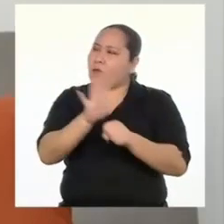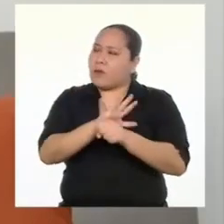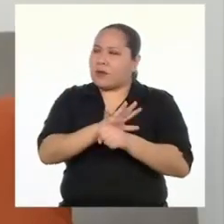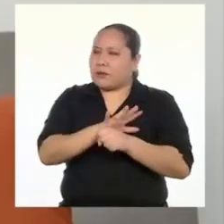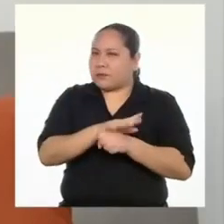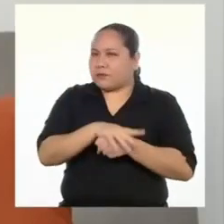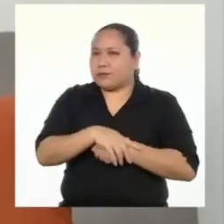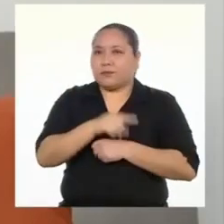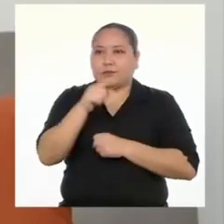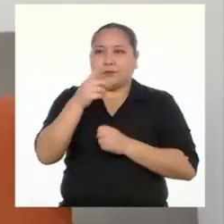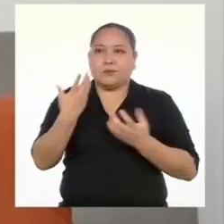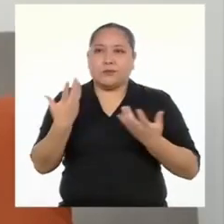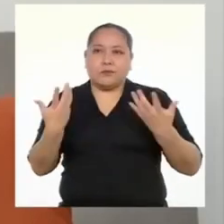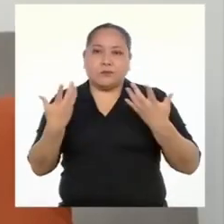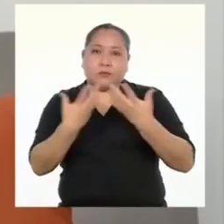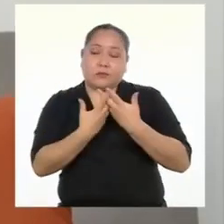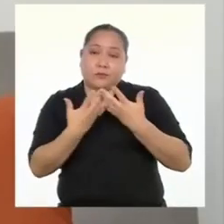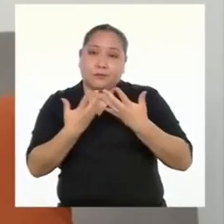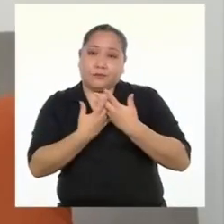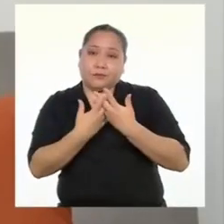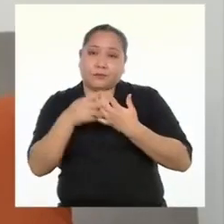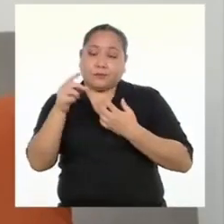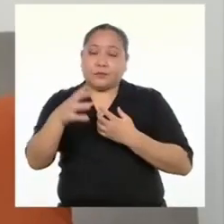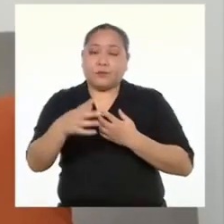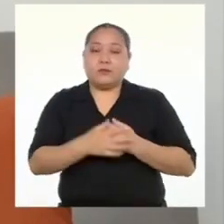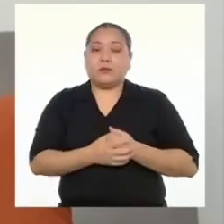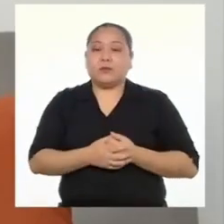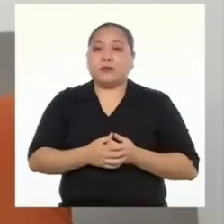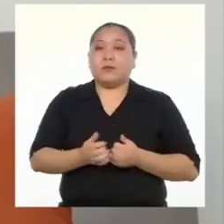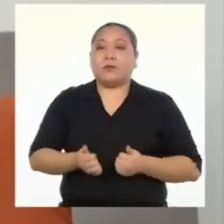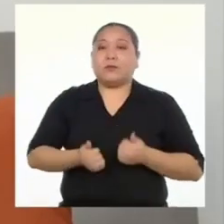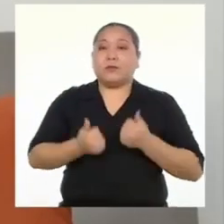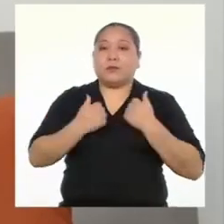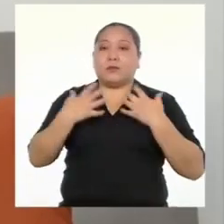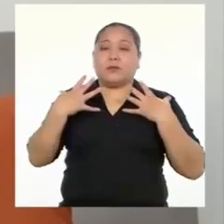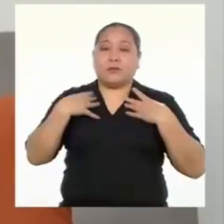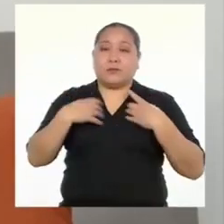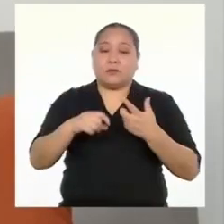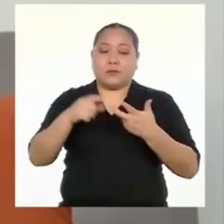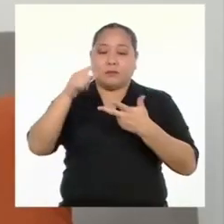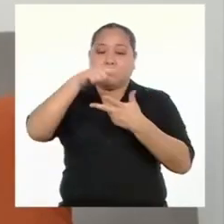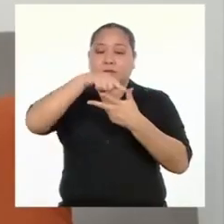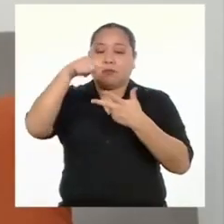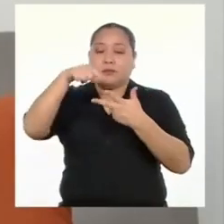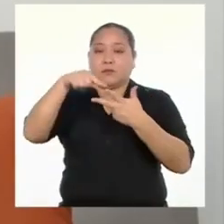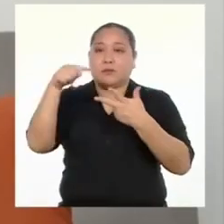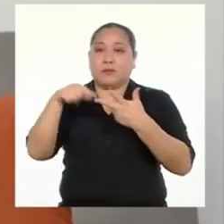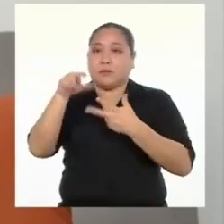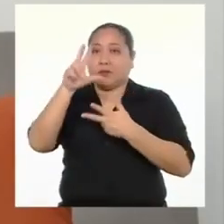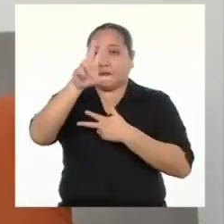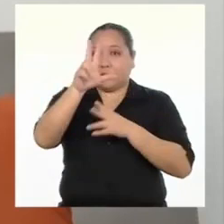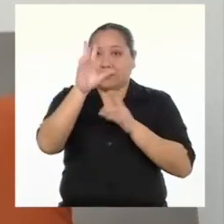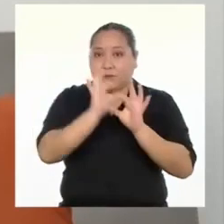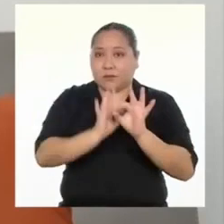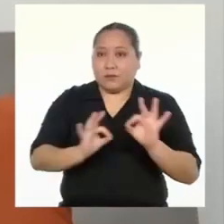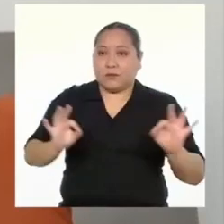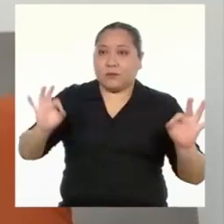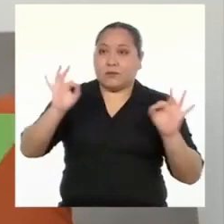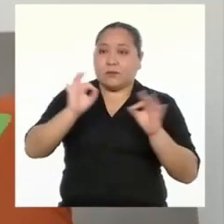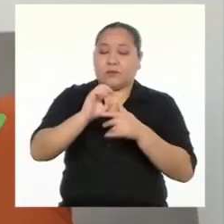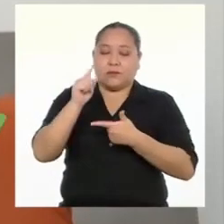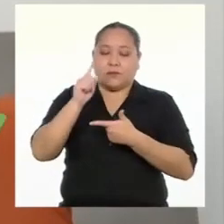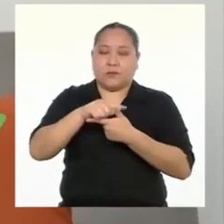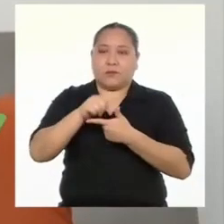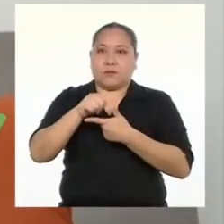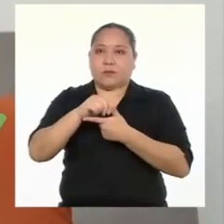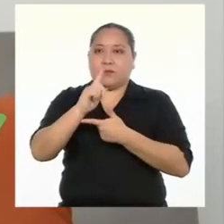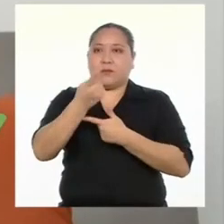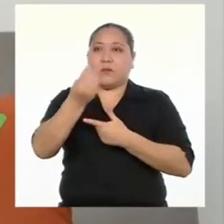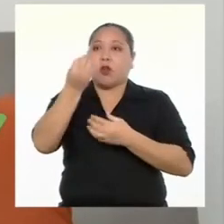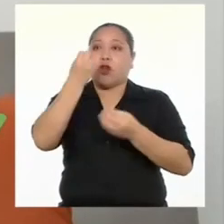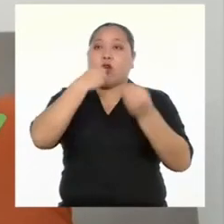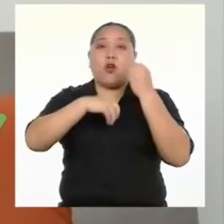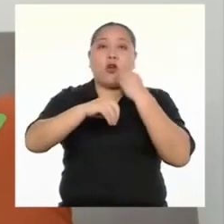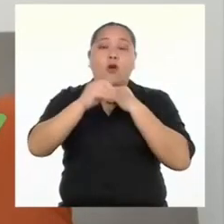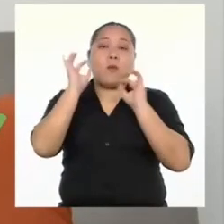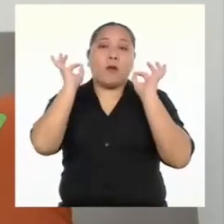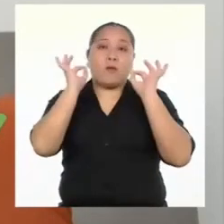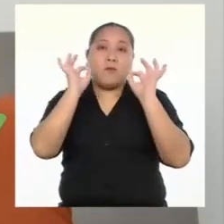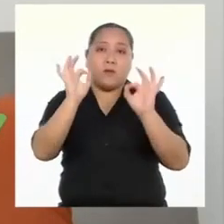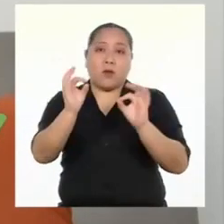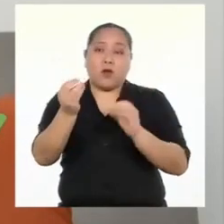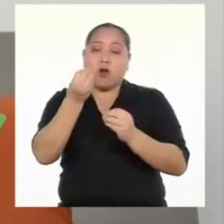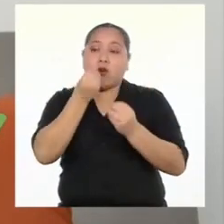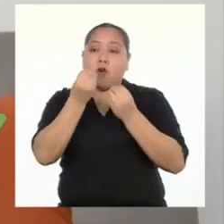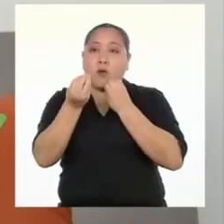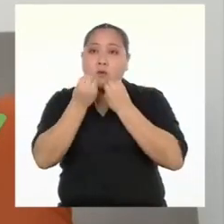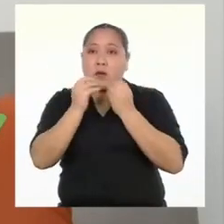está relacionado con los estilos de vida saludables, siendo tres los más destacados. Uno, comer sano,